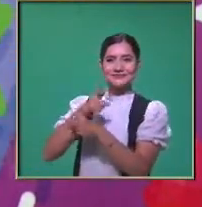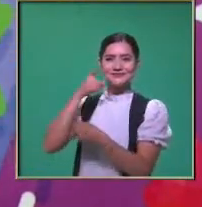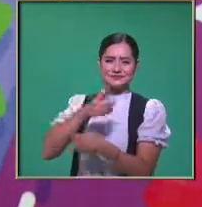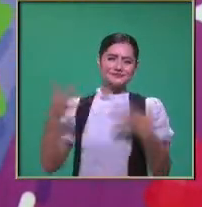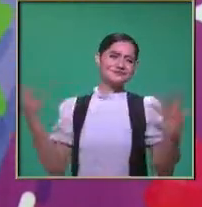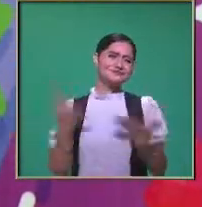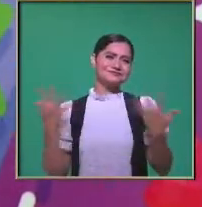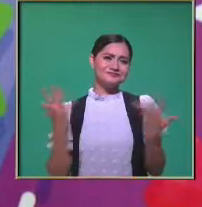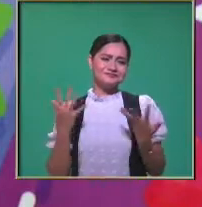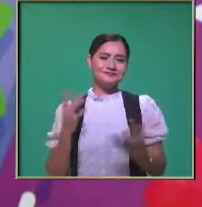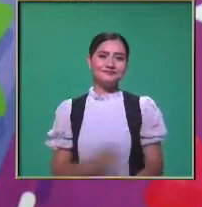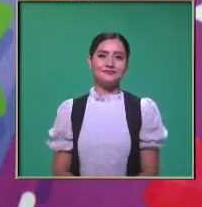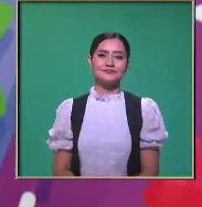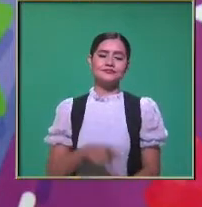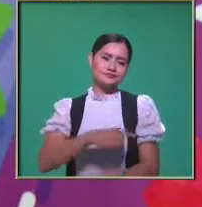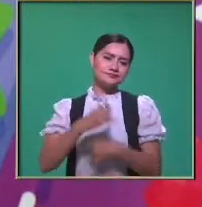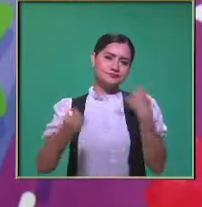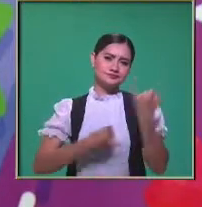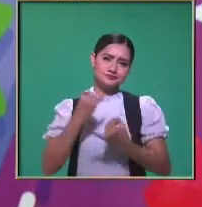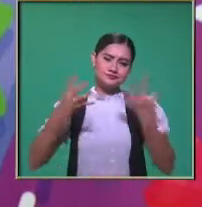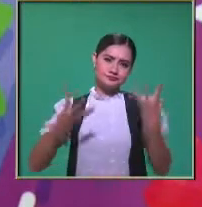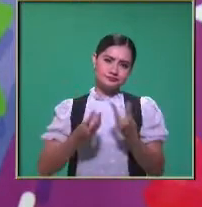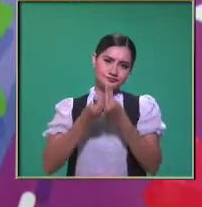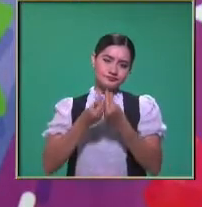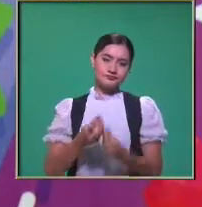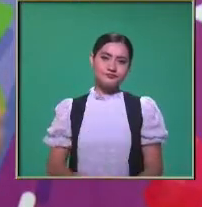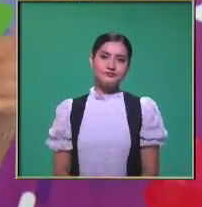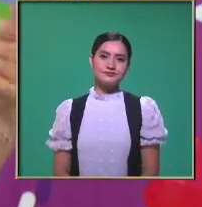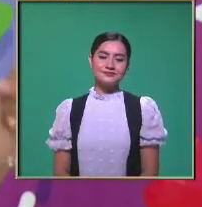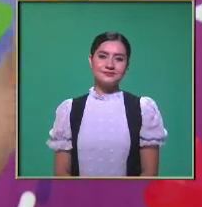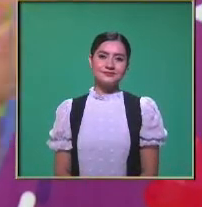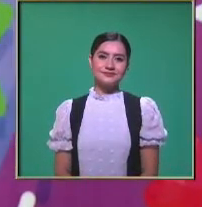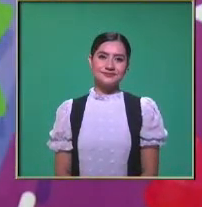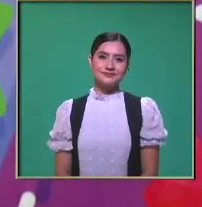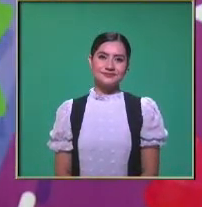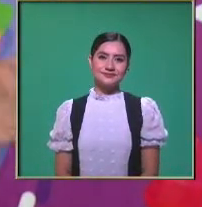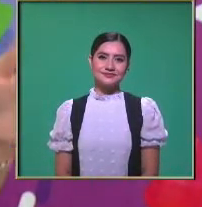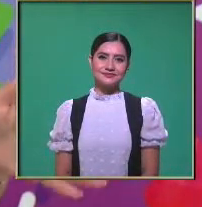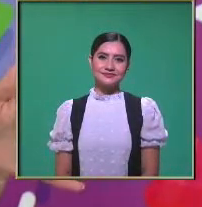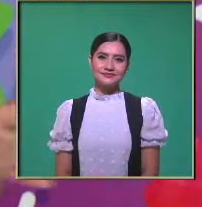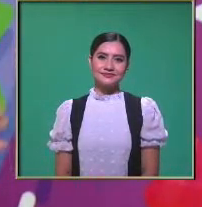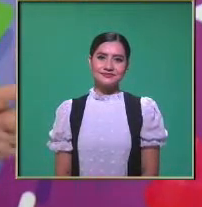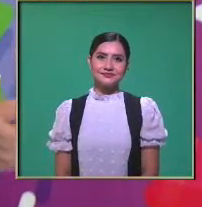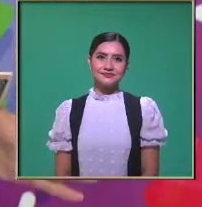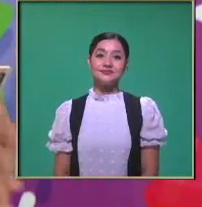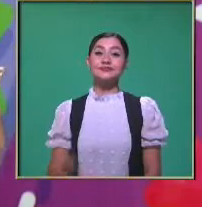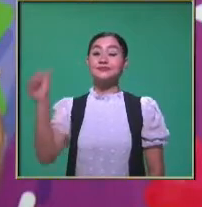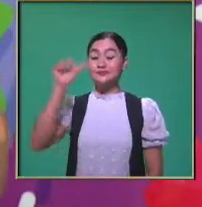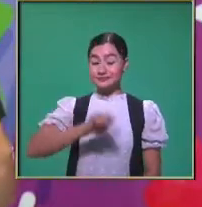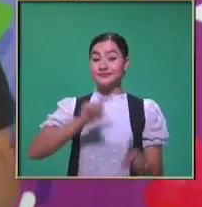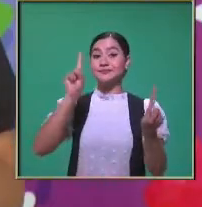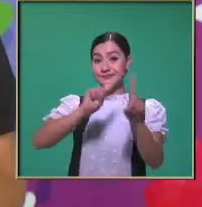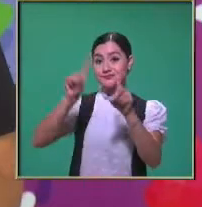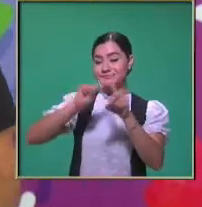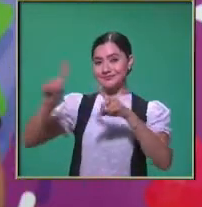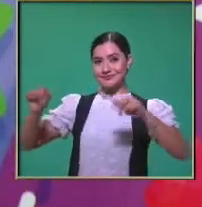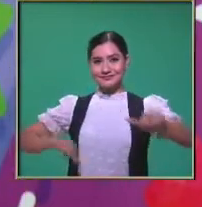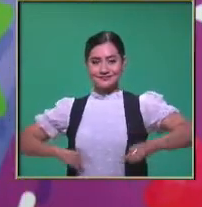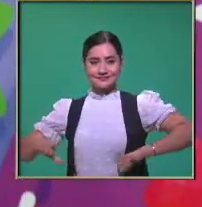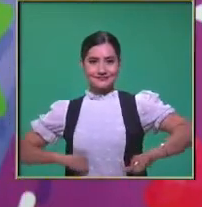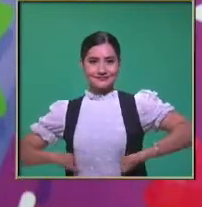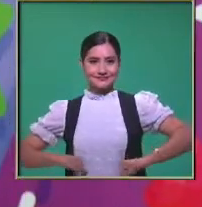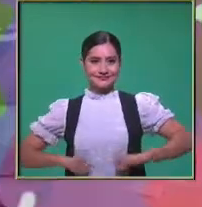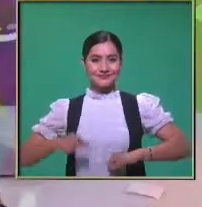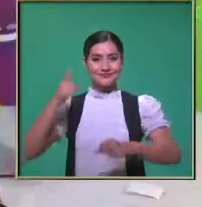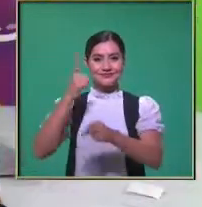hace, ¿verdad? Cómo es que jugamos con él. Entonces, vamos, traemos muchas actividades, así ¿verdad? Así es. Entonces, vamos a ir con